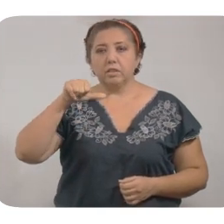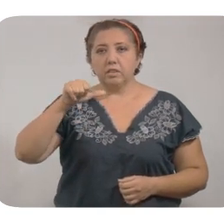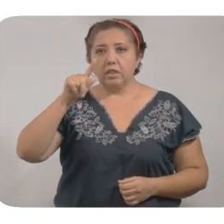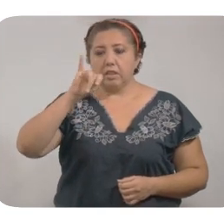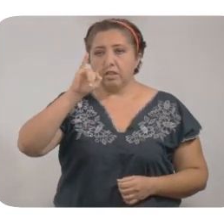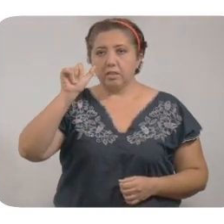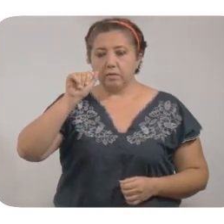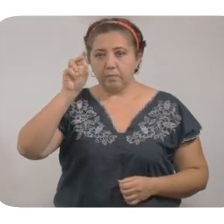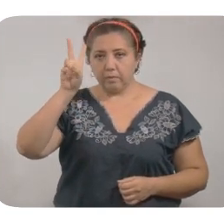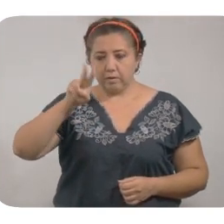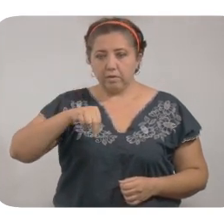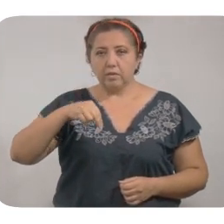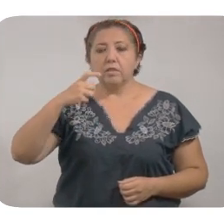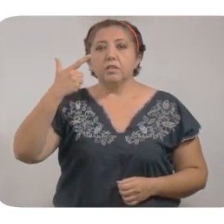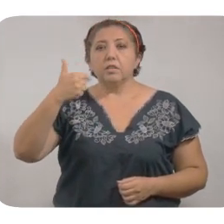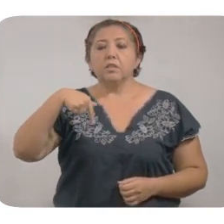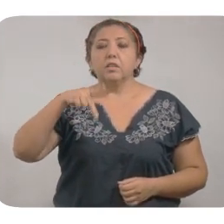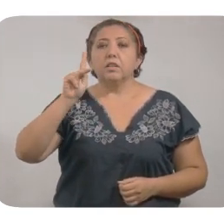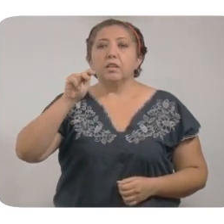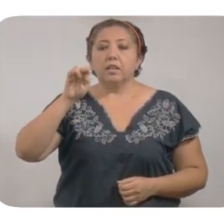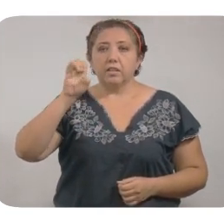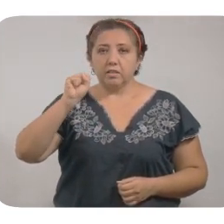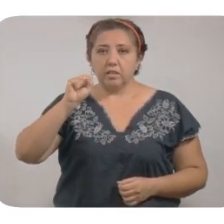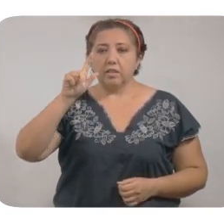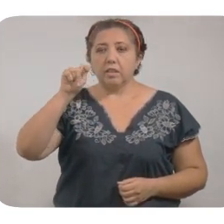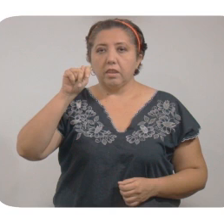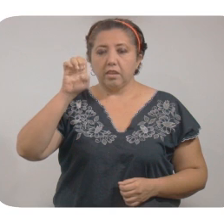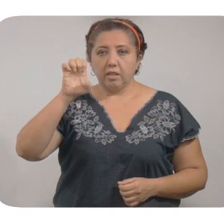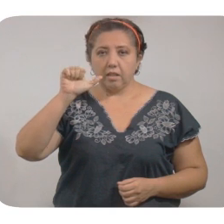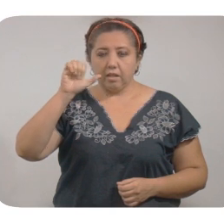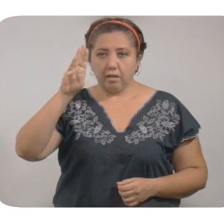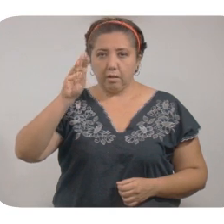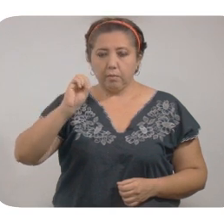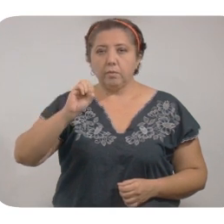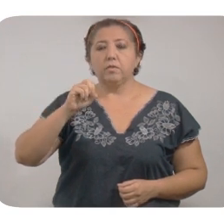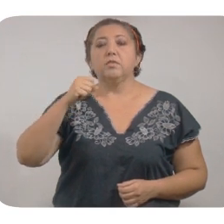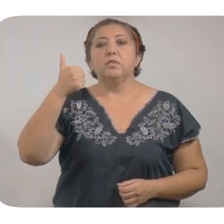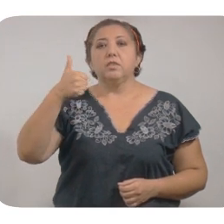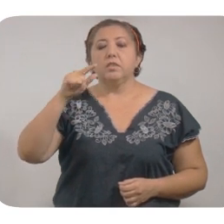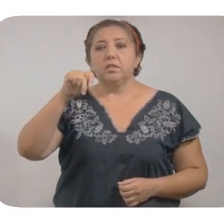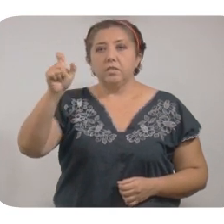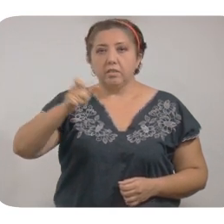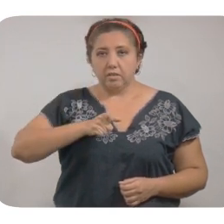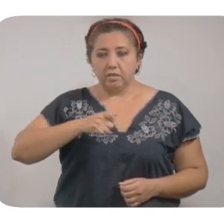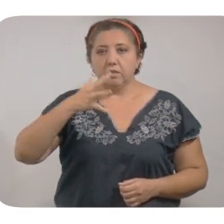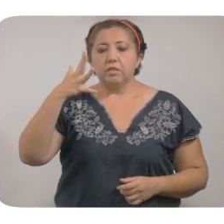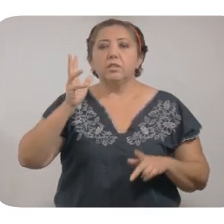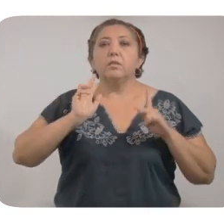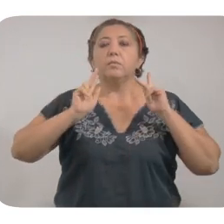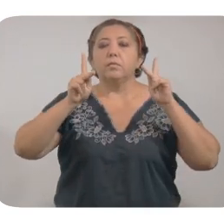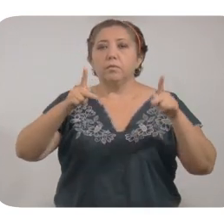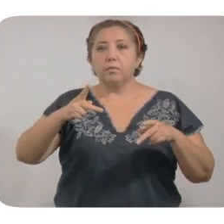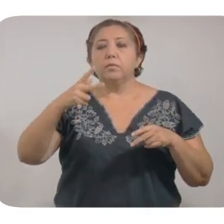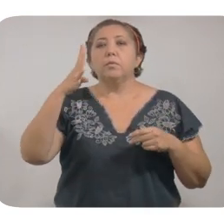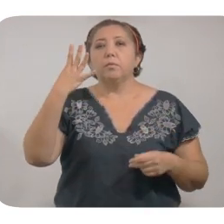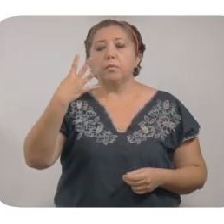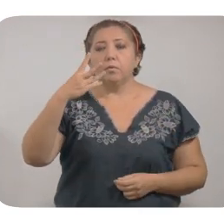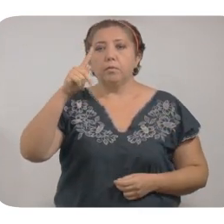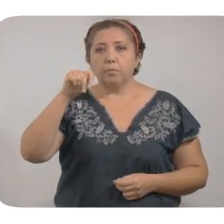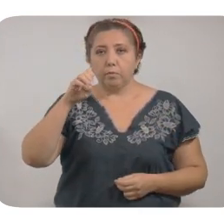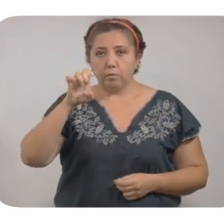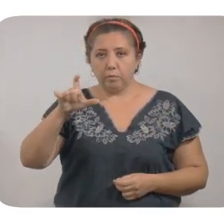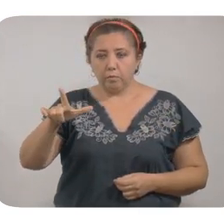en tizimín 7 en kanasín de agua y ticul 6 entre calles 5 en progreso 4 en motul